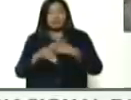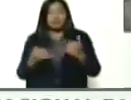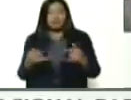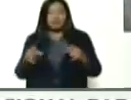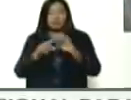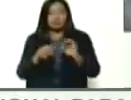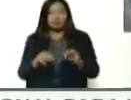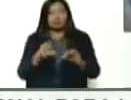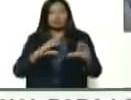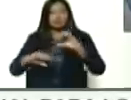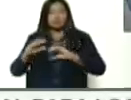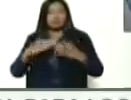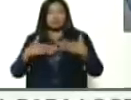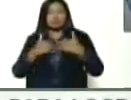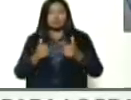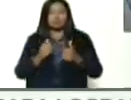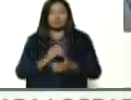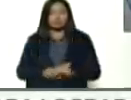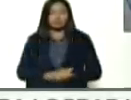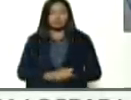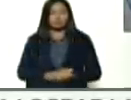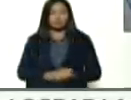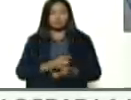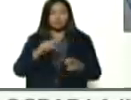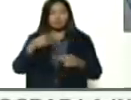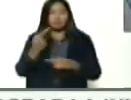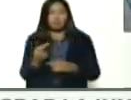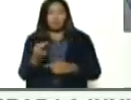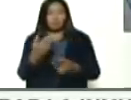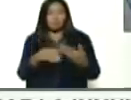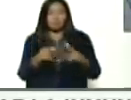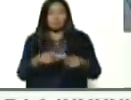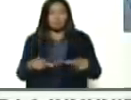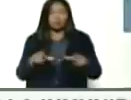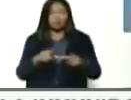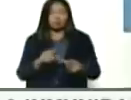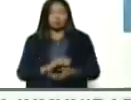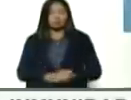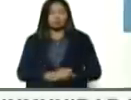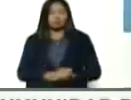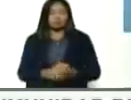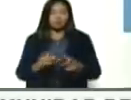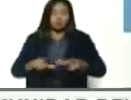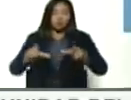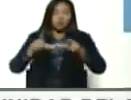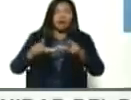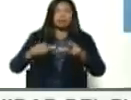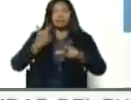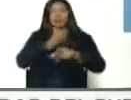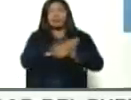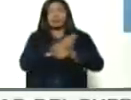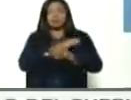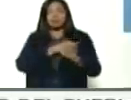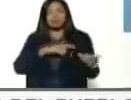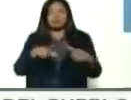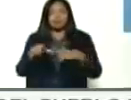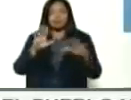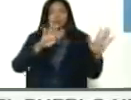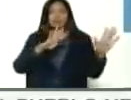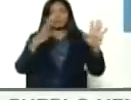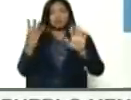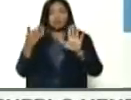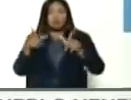haciendo el registro de las personas luego pasan a esta área esta área que es el área de vacunación como les dije son 19